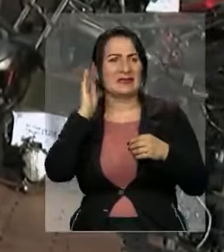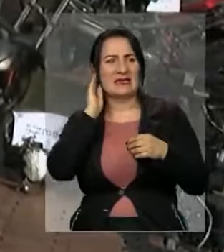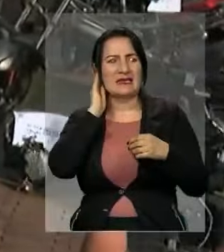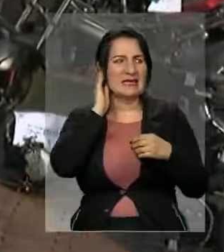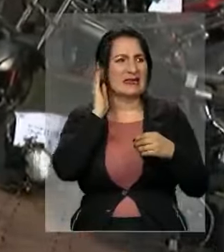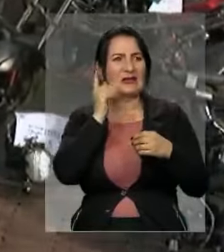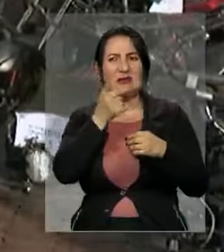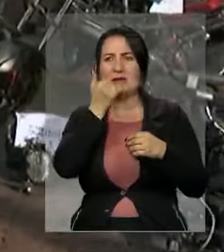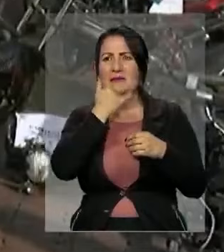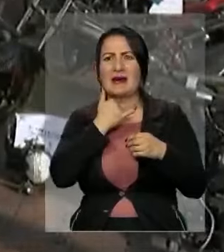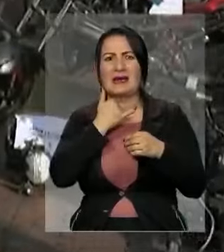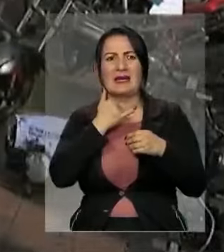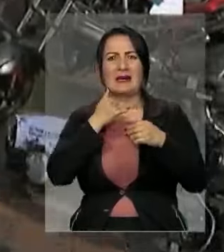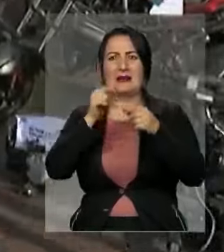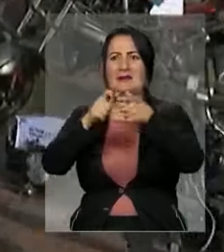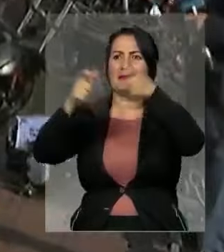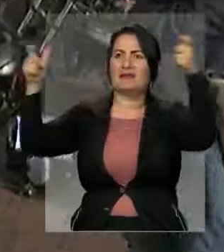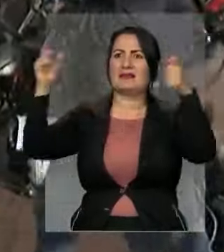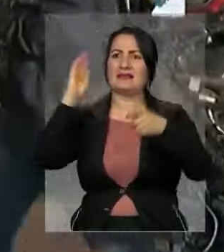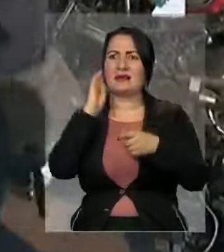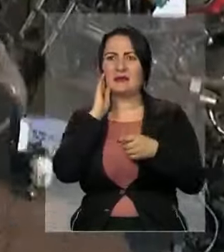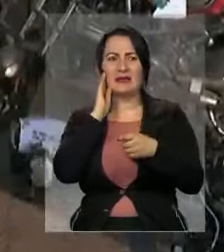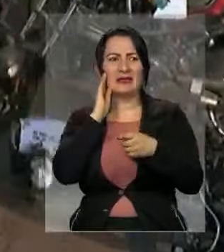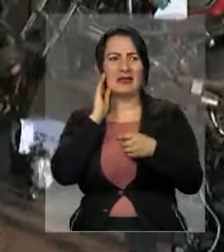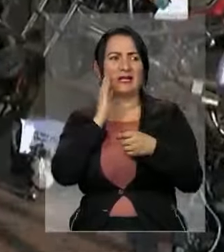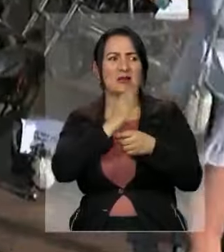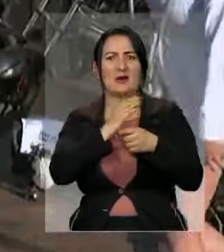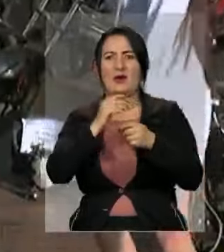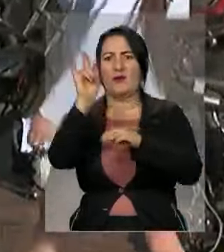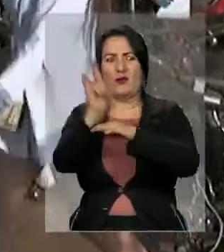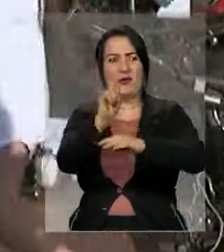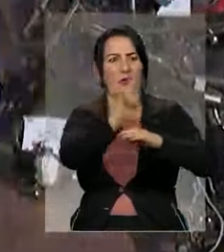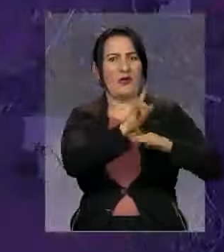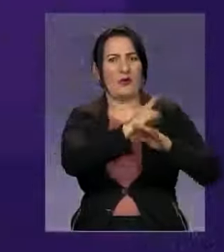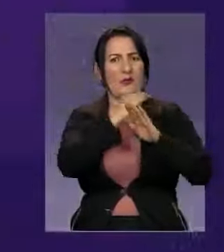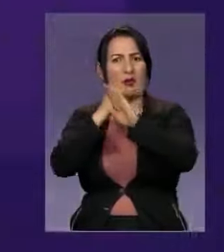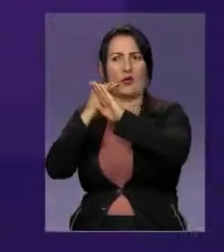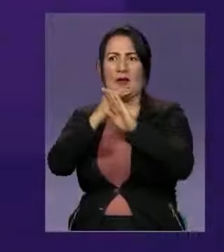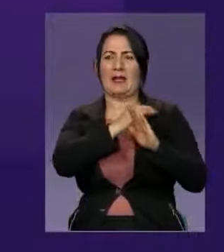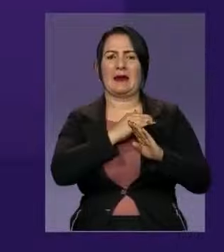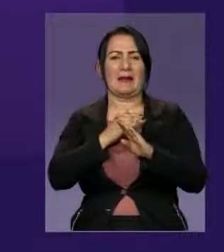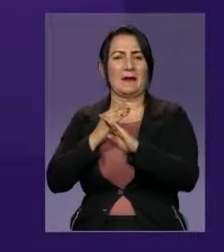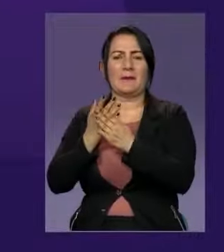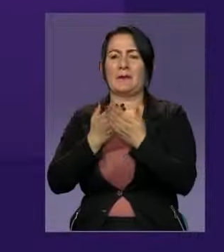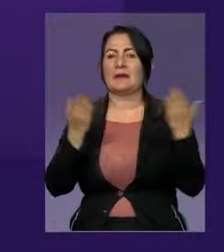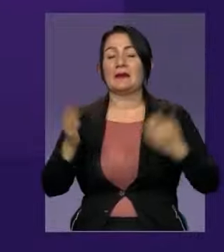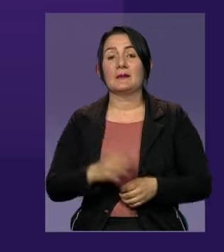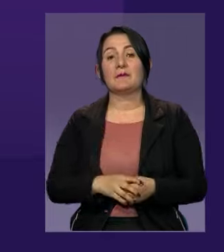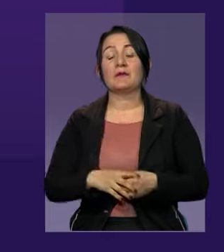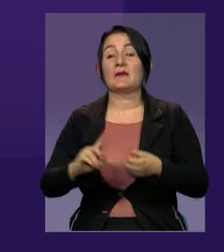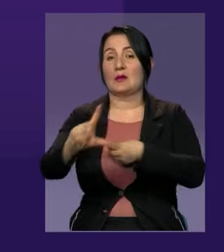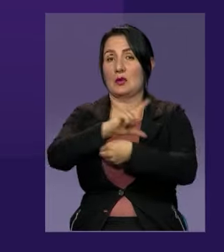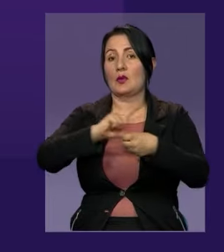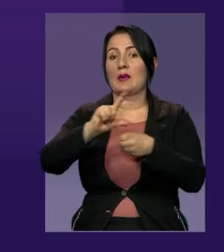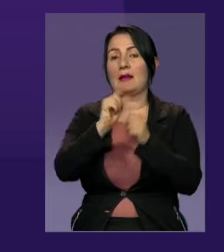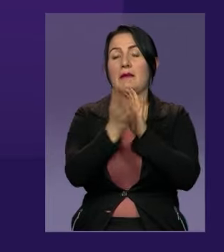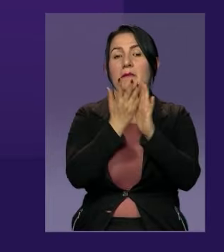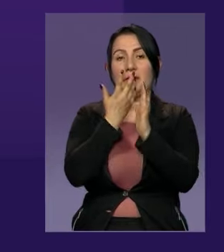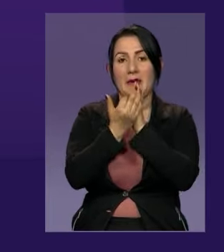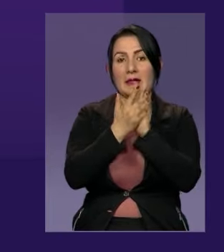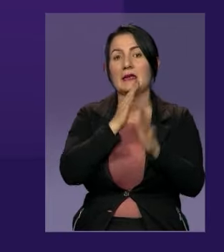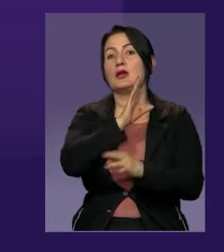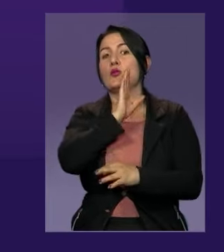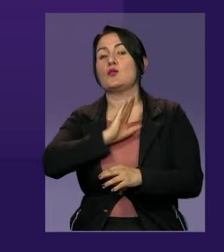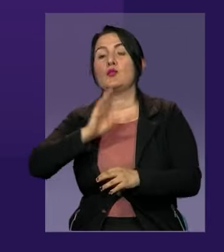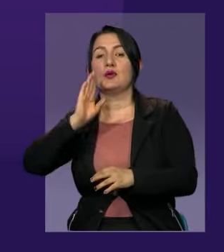de nada pues tener el satelital porque pues esos dispositivos ahora bloquean la señal. En las localidades de Los Mártires, Bosa y